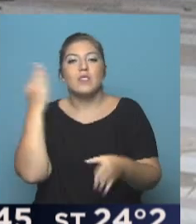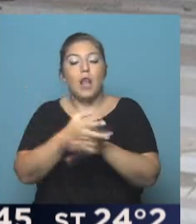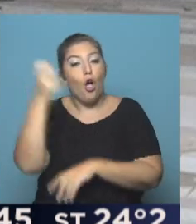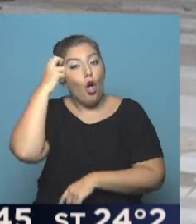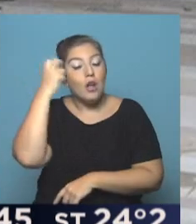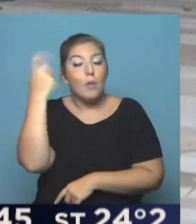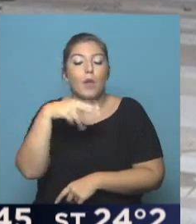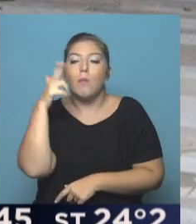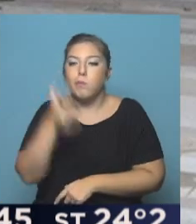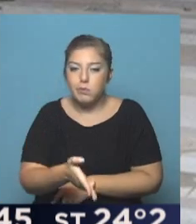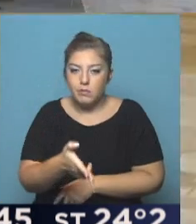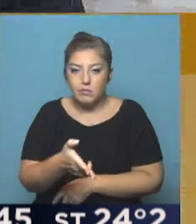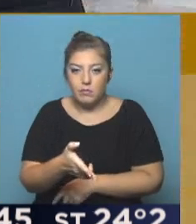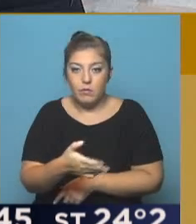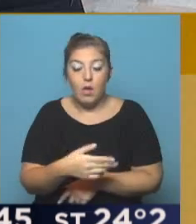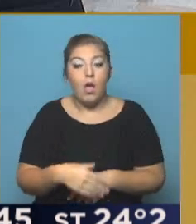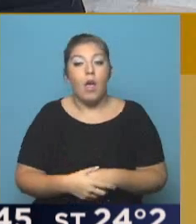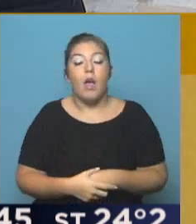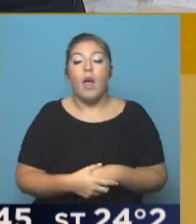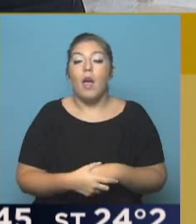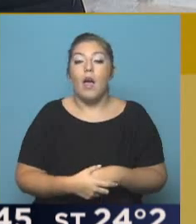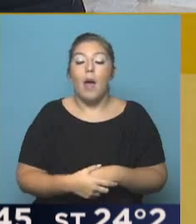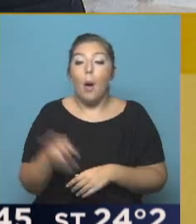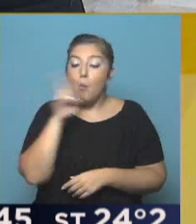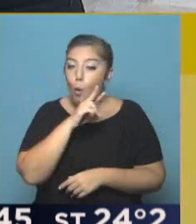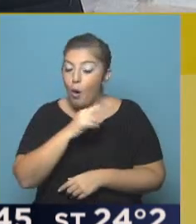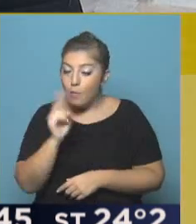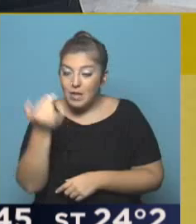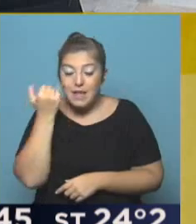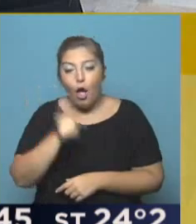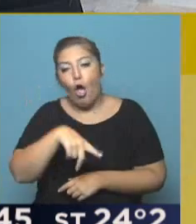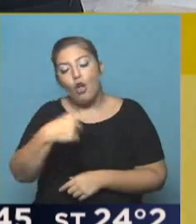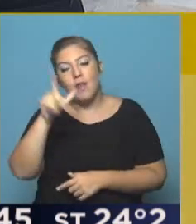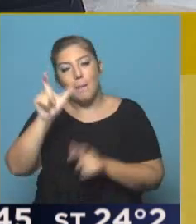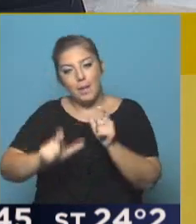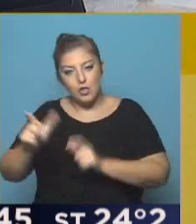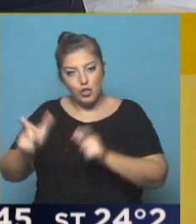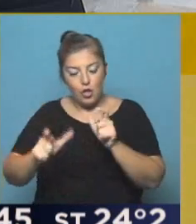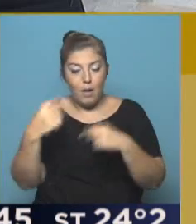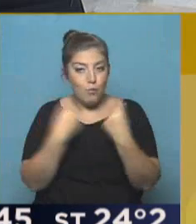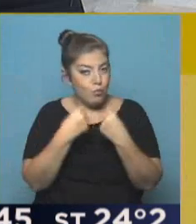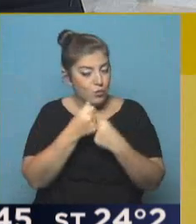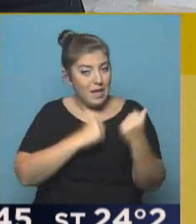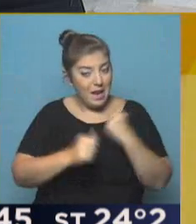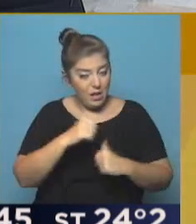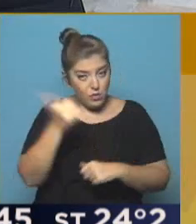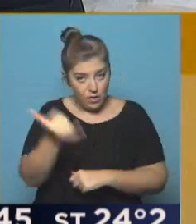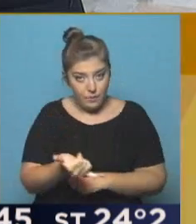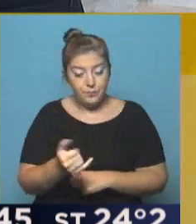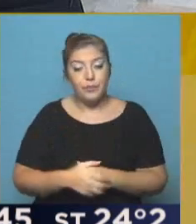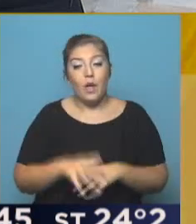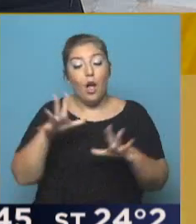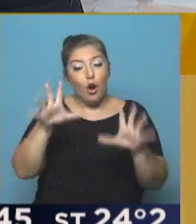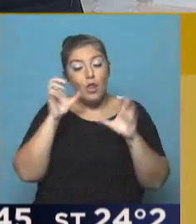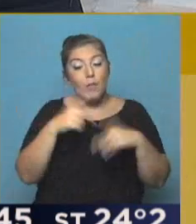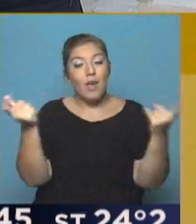fue abatido. Hay varios, más allá de esta señora que falleció, hay otros muchos heridos. Recordemos que en ese momento en la Cámara de